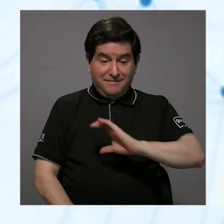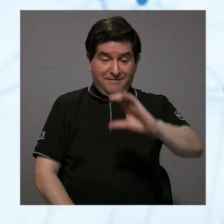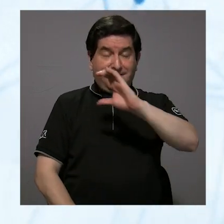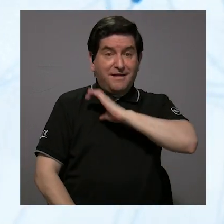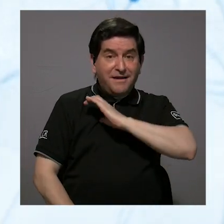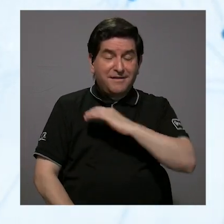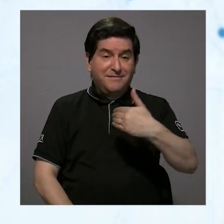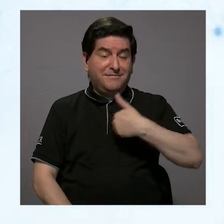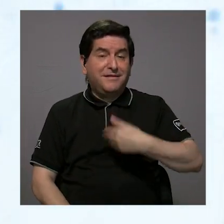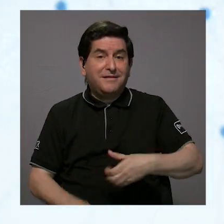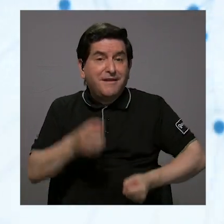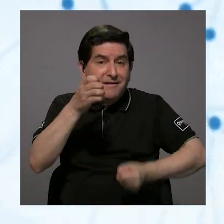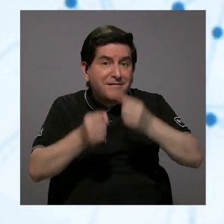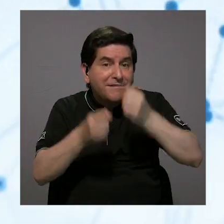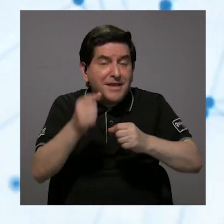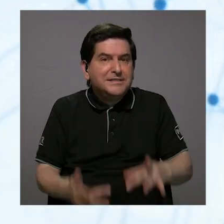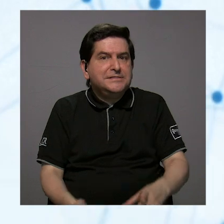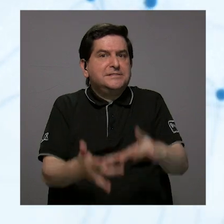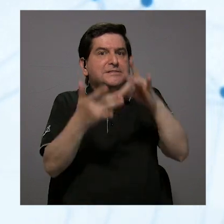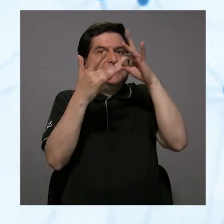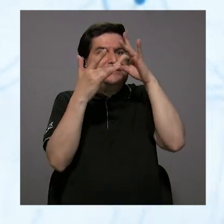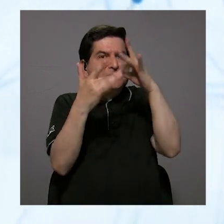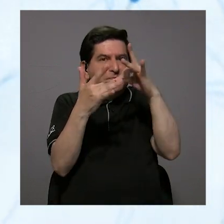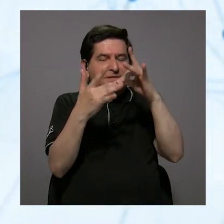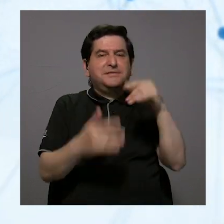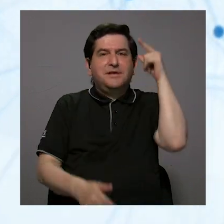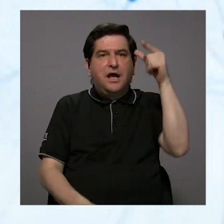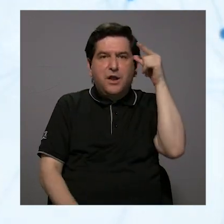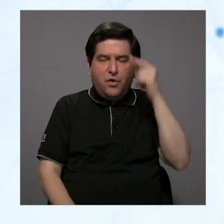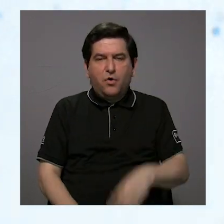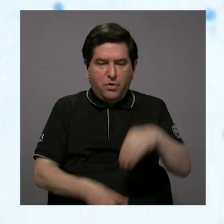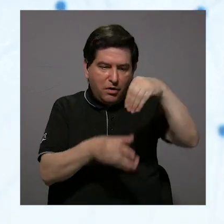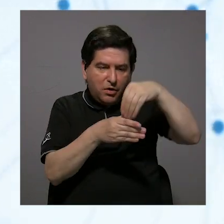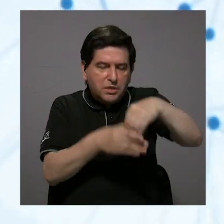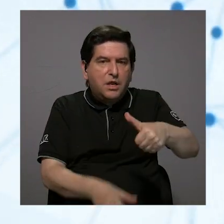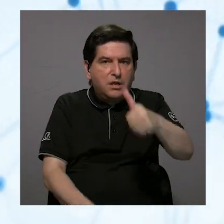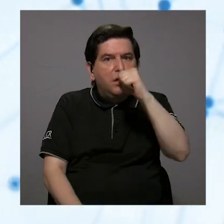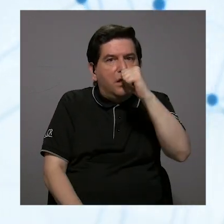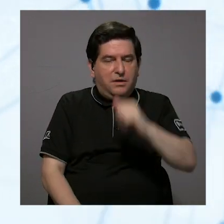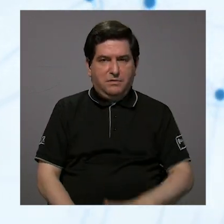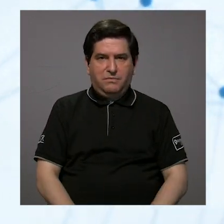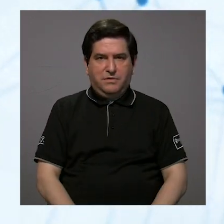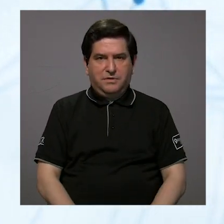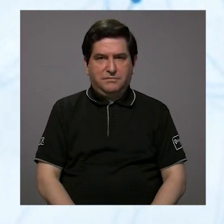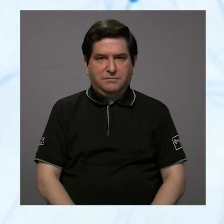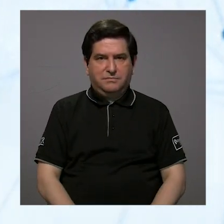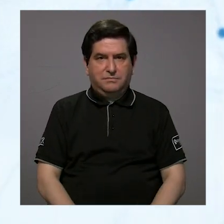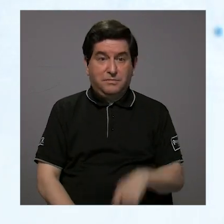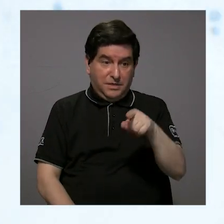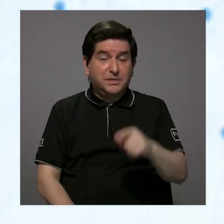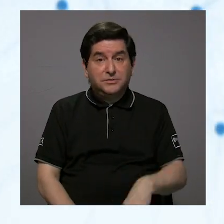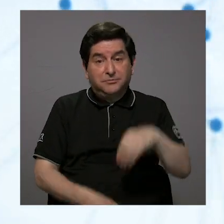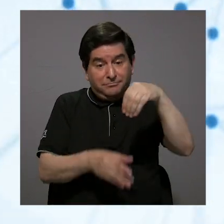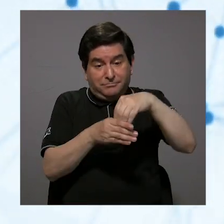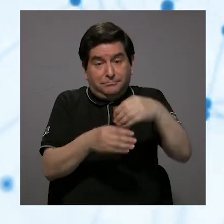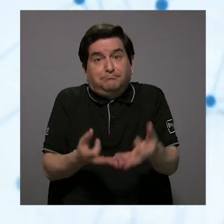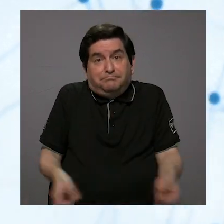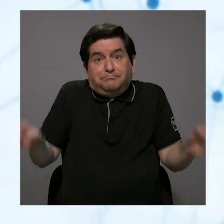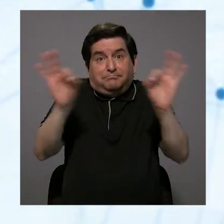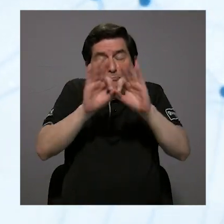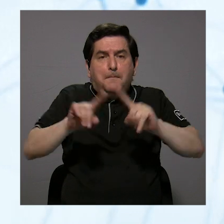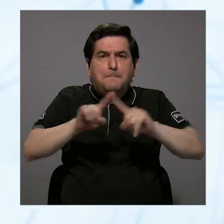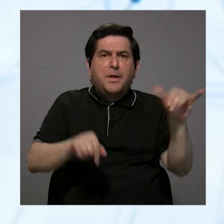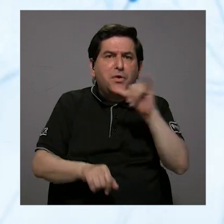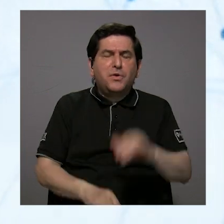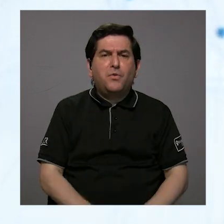las características que tiene la leche, especialmente, obviamente la cantidad de agua que tiene, que es líquido,